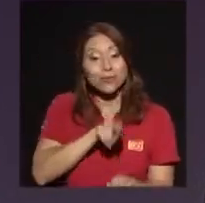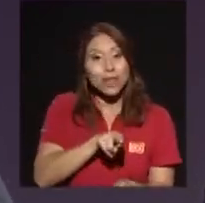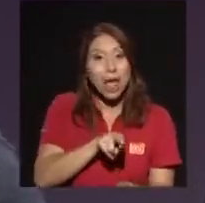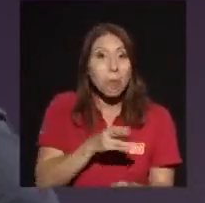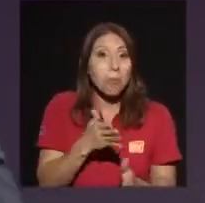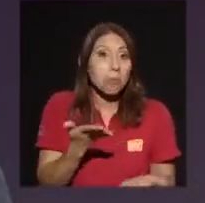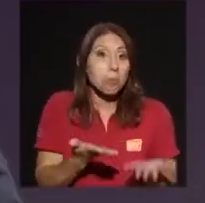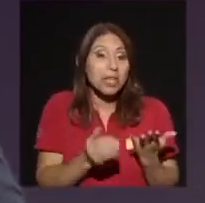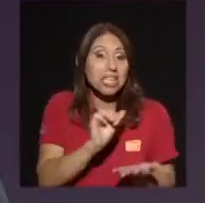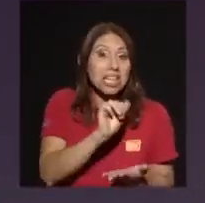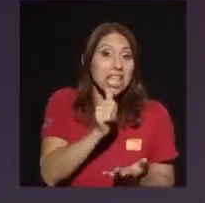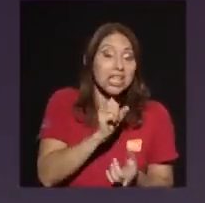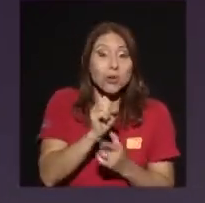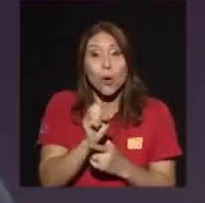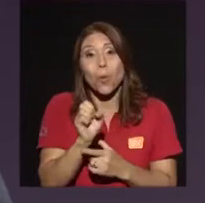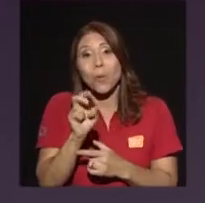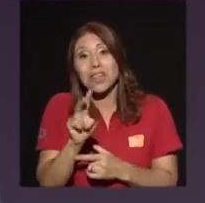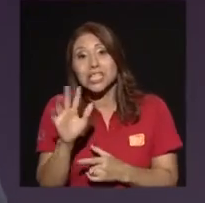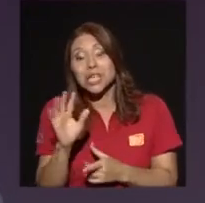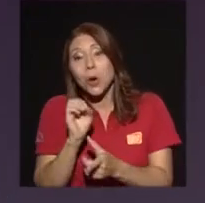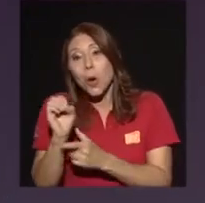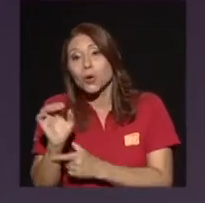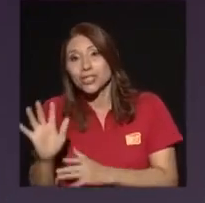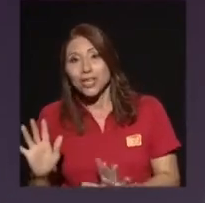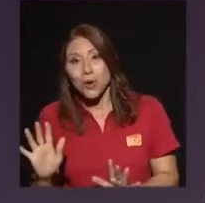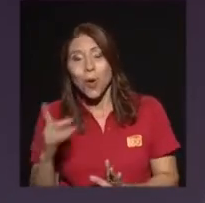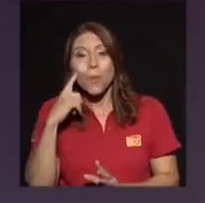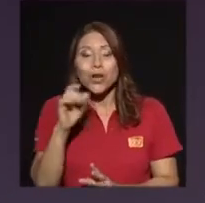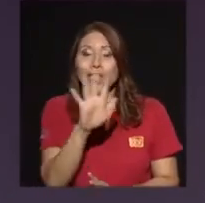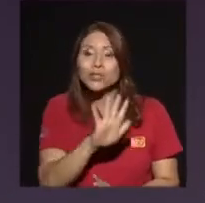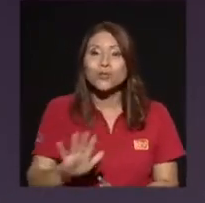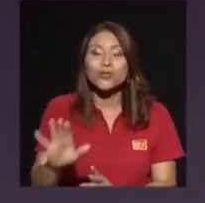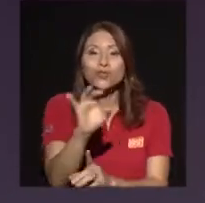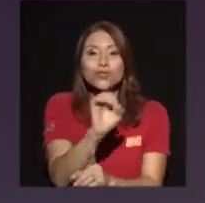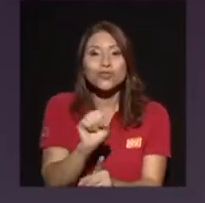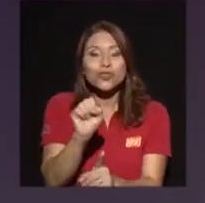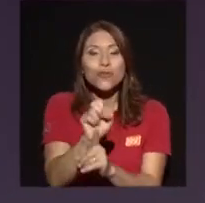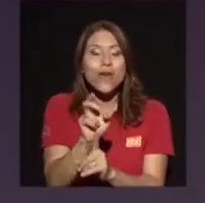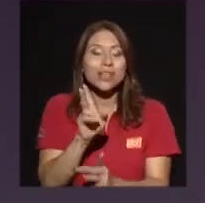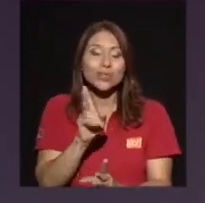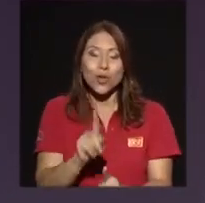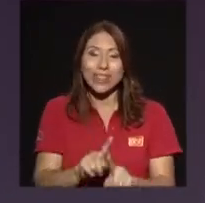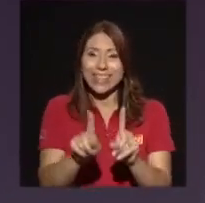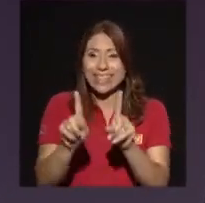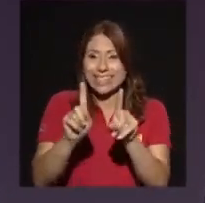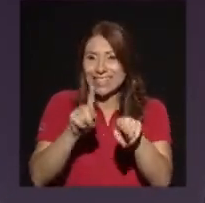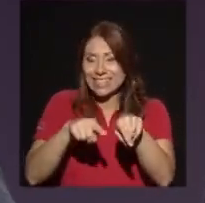sus realidades son tan diversas, tan distintas, y las dinámicas son totalmente otras, que